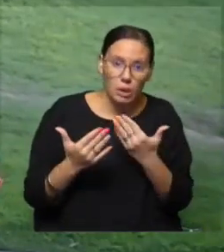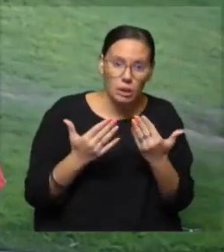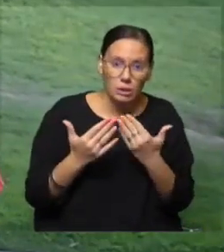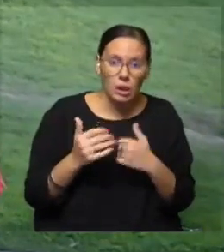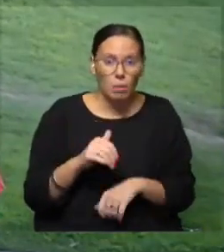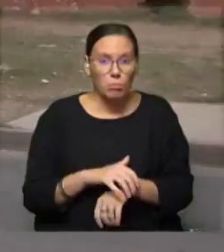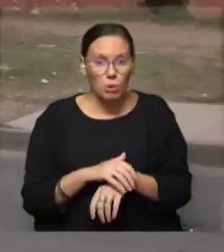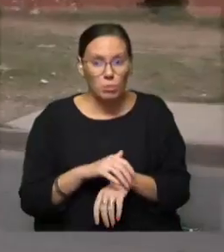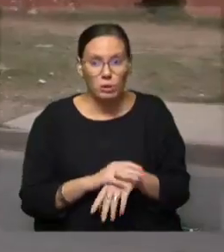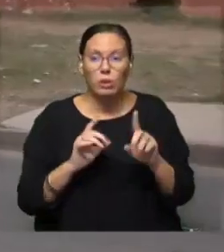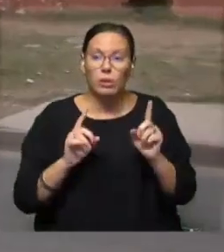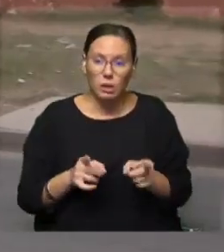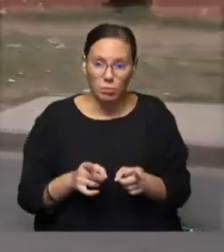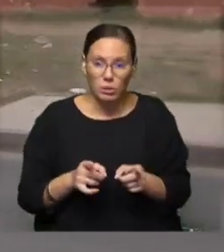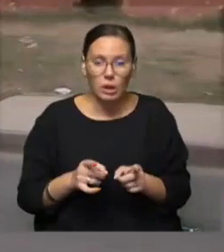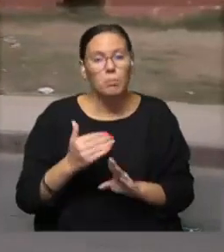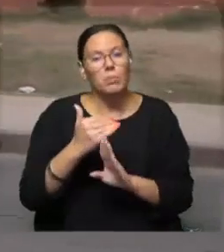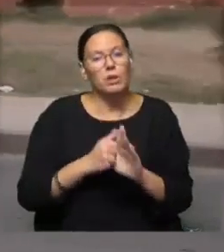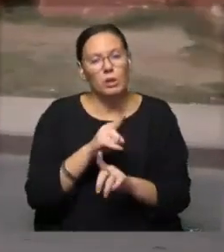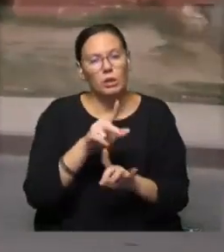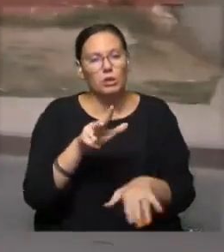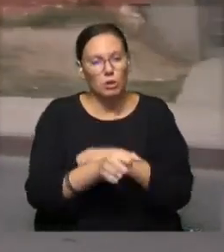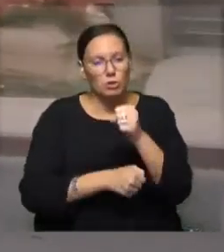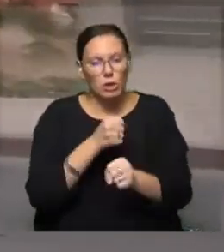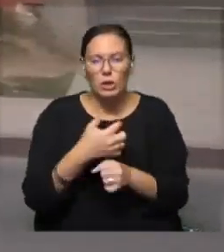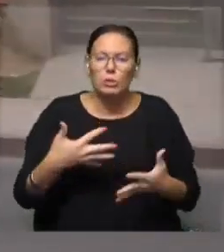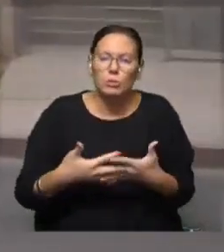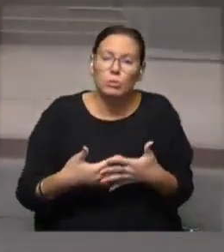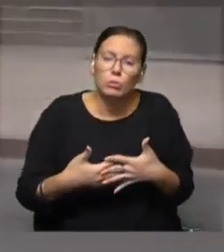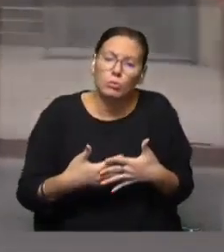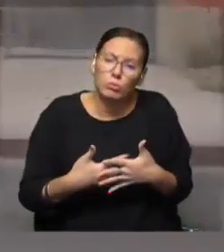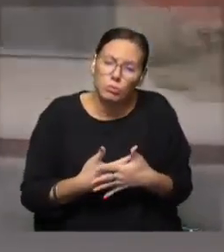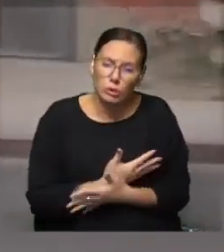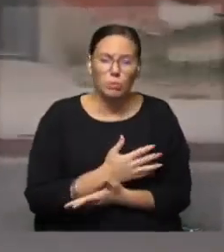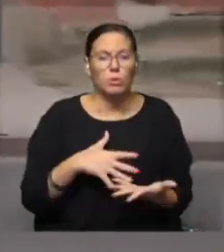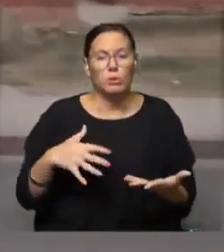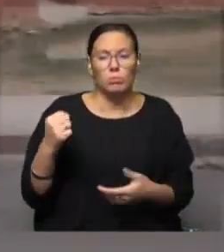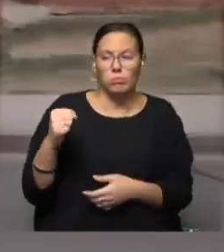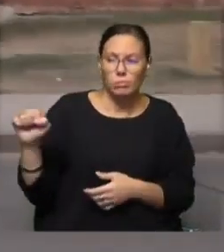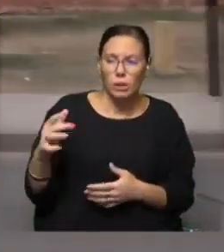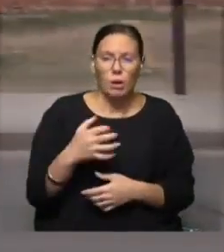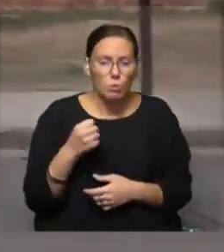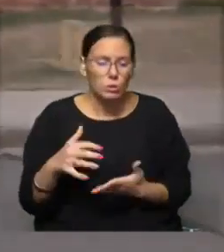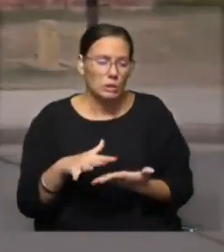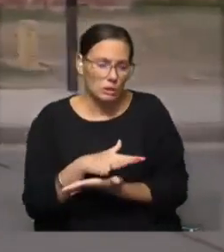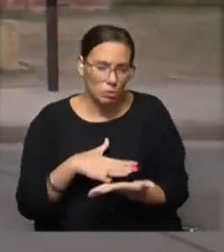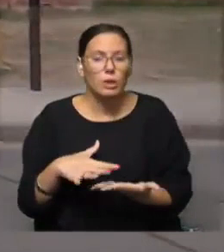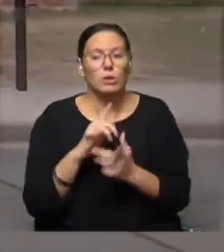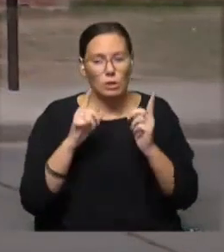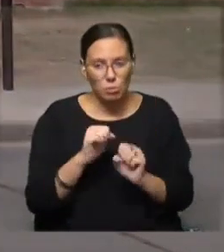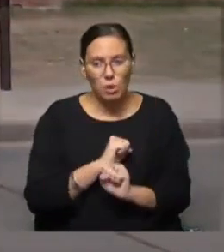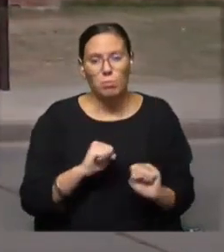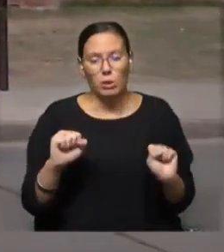donde también los que, siendo menores, sufrimos toda clase de atropellos, también